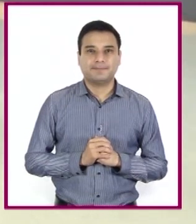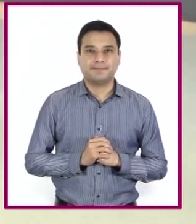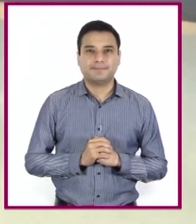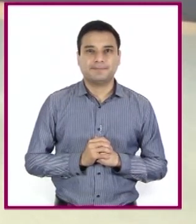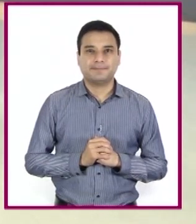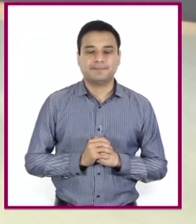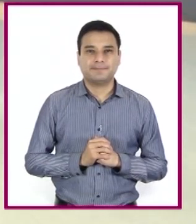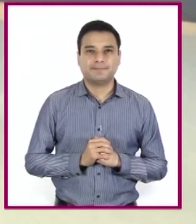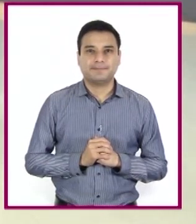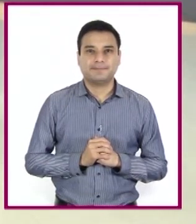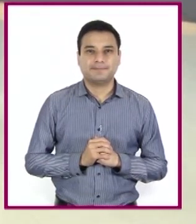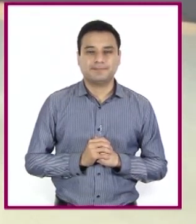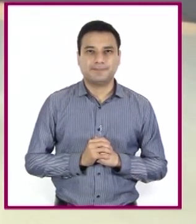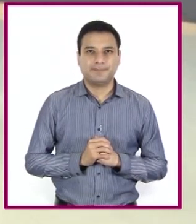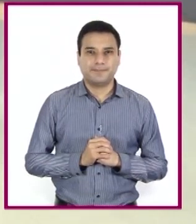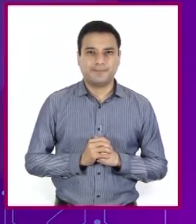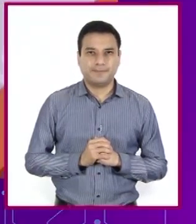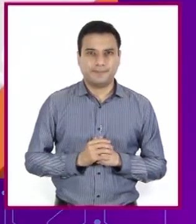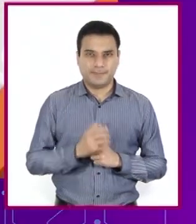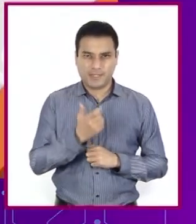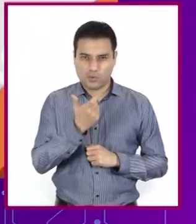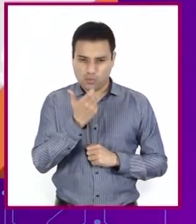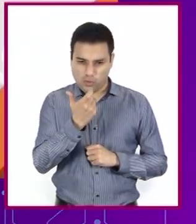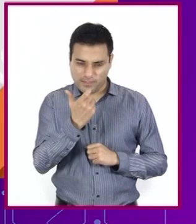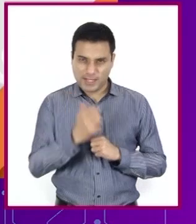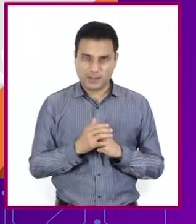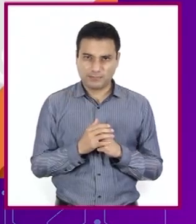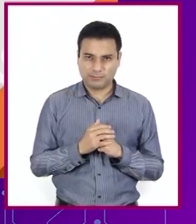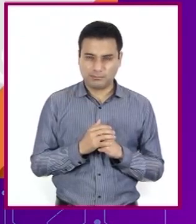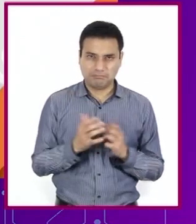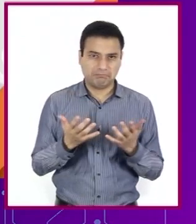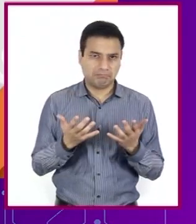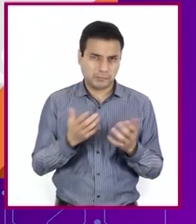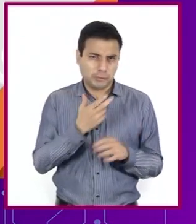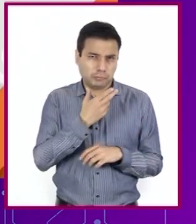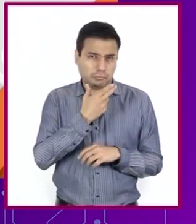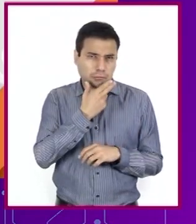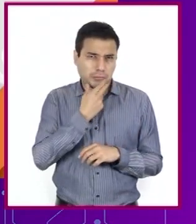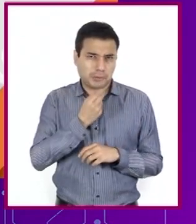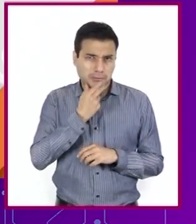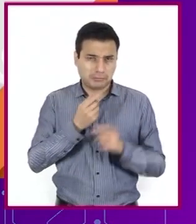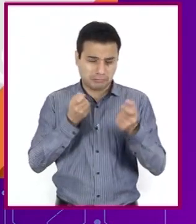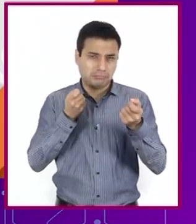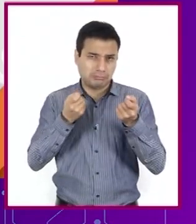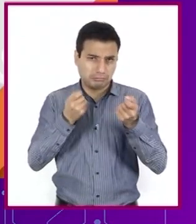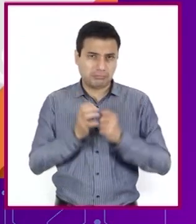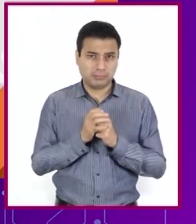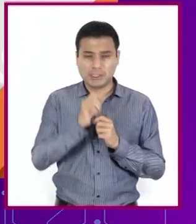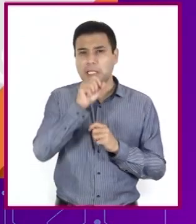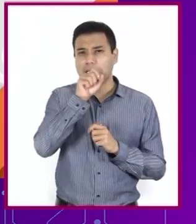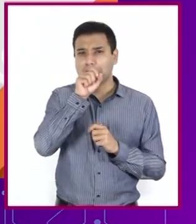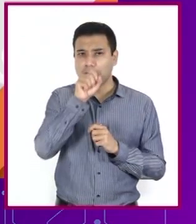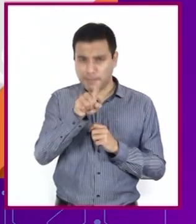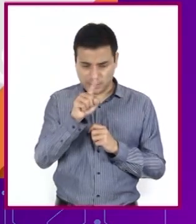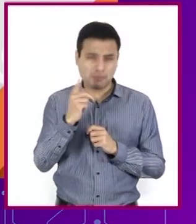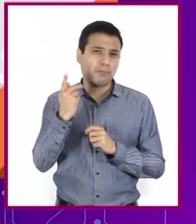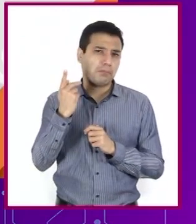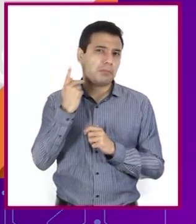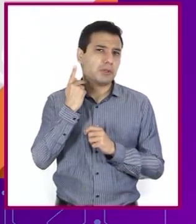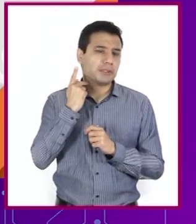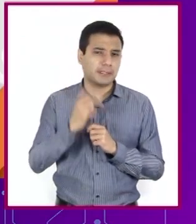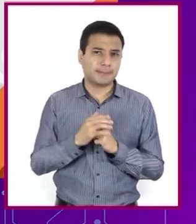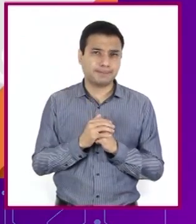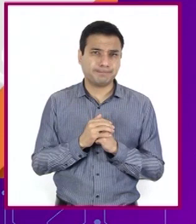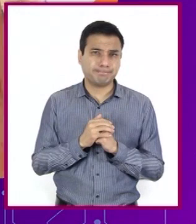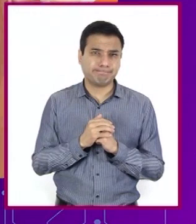Pero si la economía estaba masculinizada, lo mismo cabe decir de la política. Cuanto la democratización